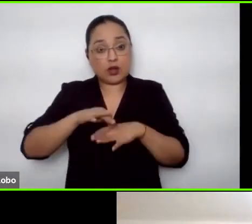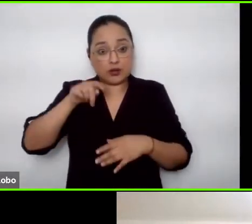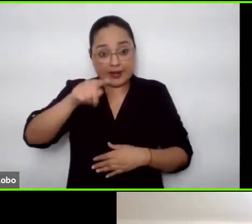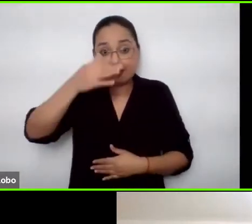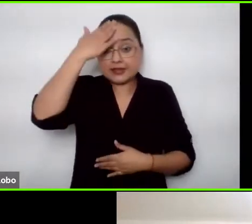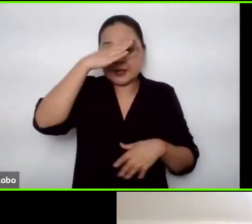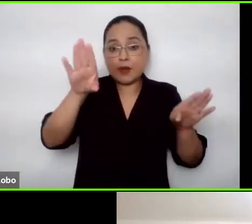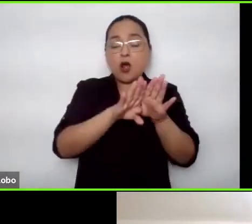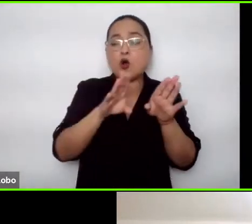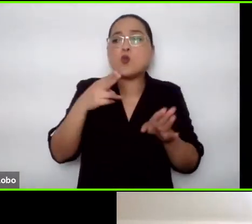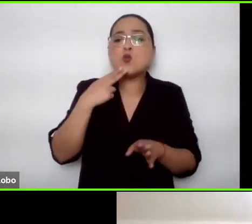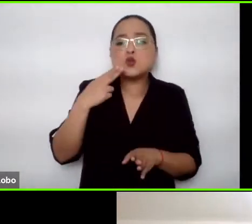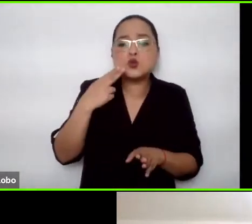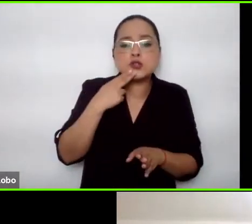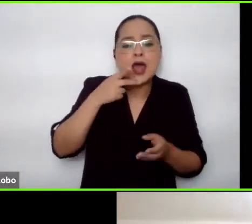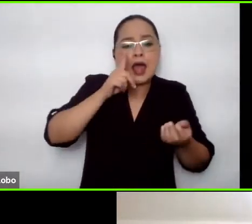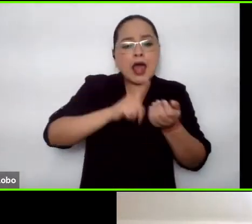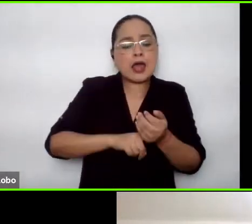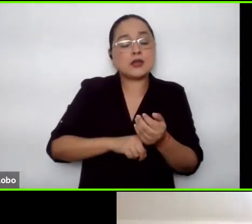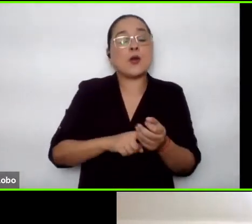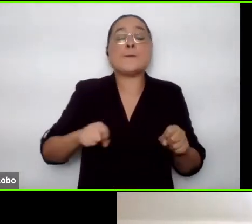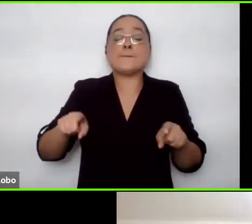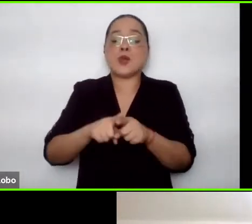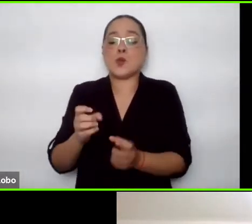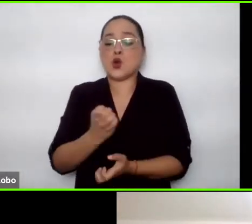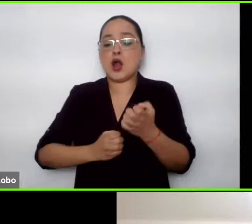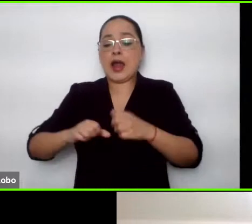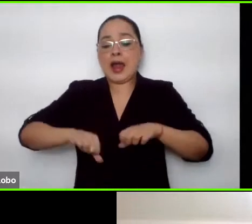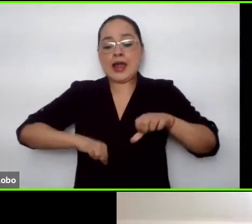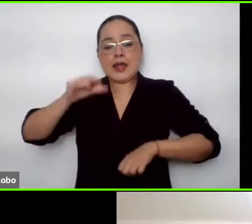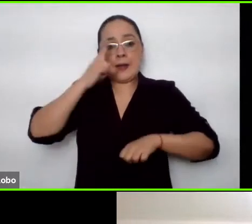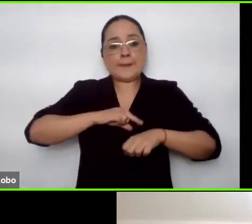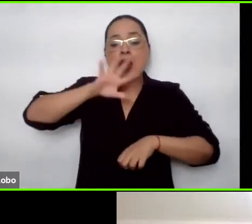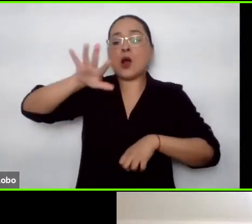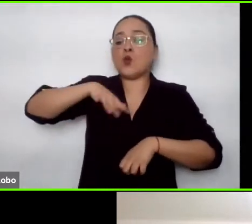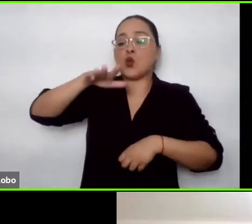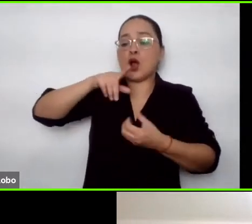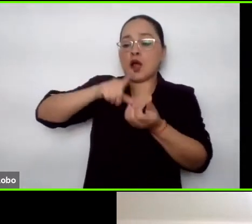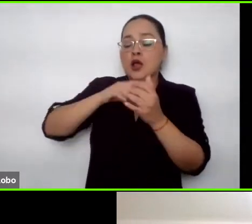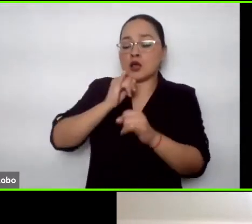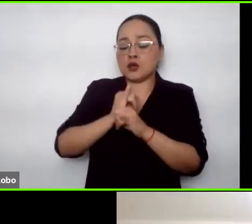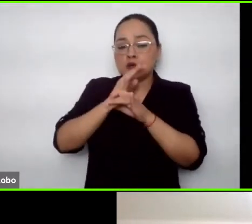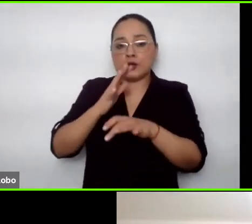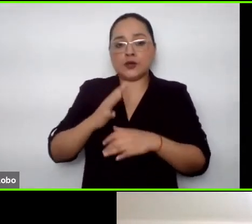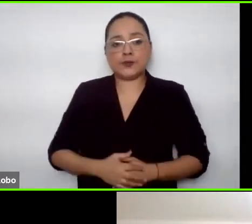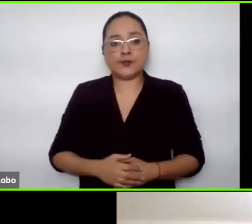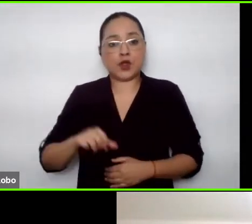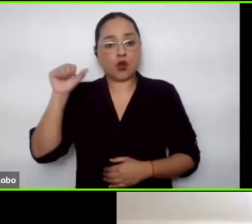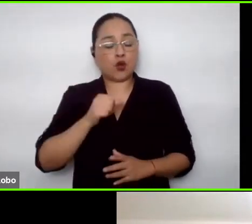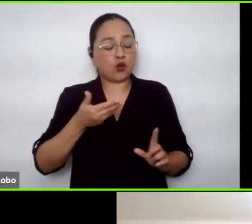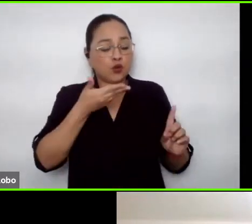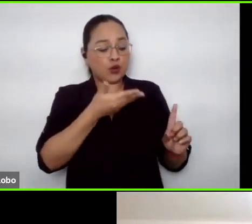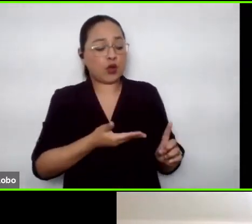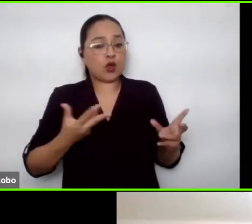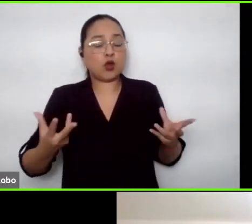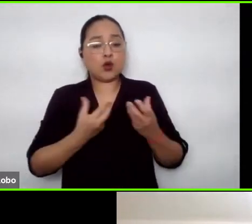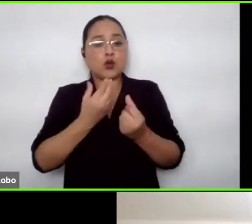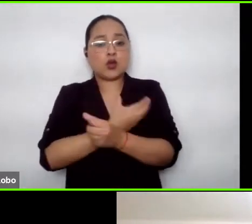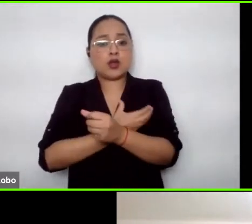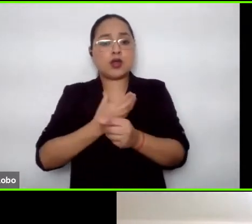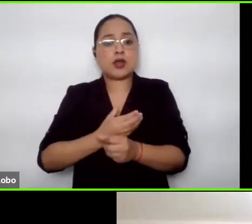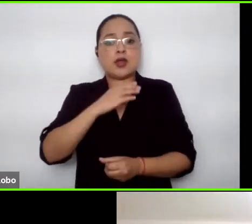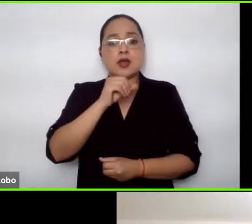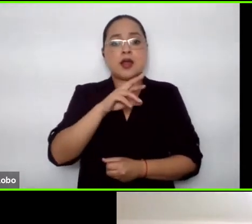por supuesto, realizaremos ejercicios de búsqueda utilizando diversas herramientas. El instructor del día de hoy es el maestro Carlos Antonio